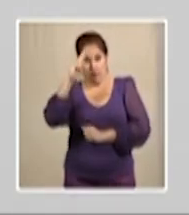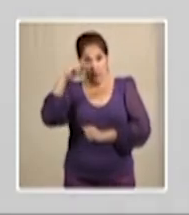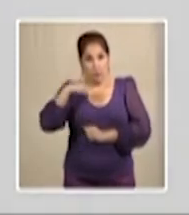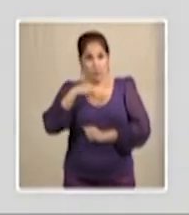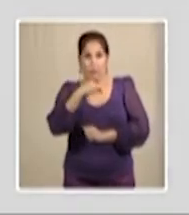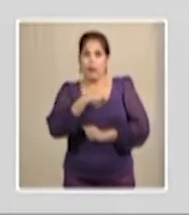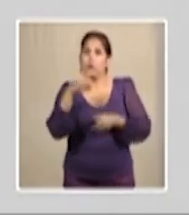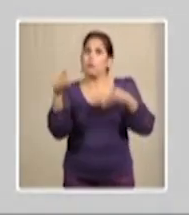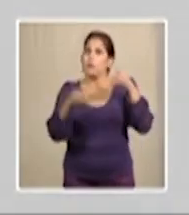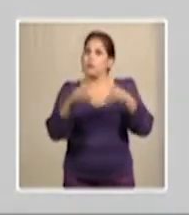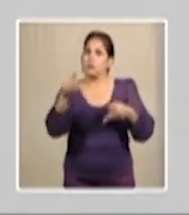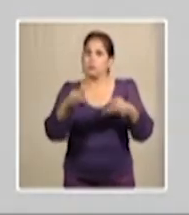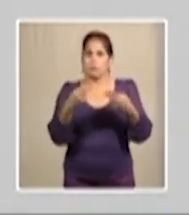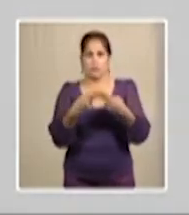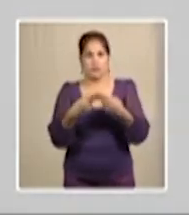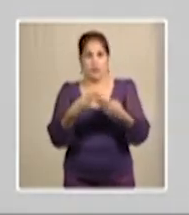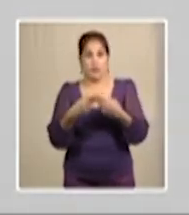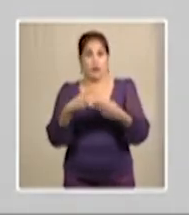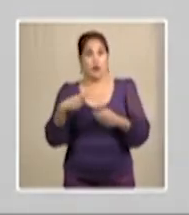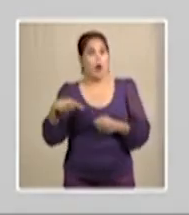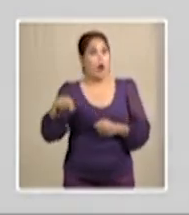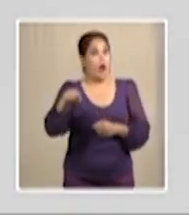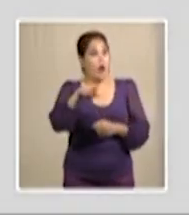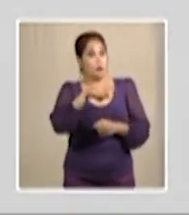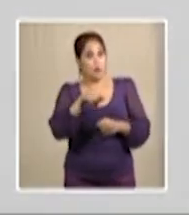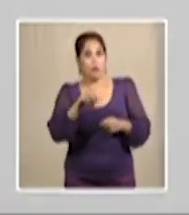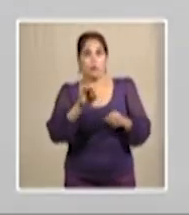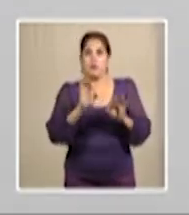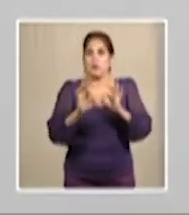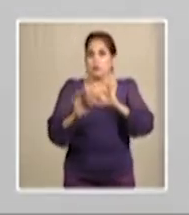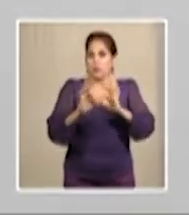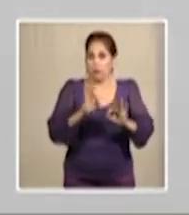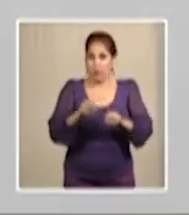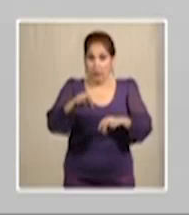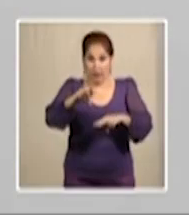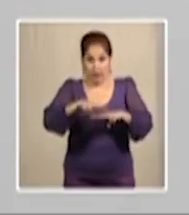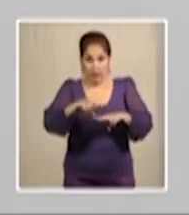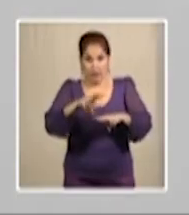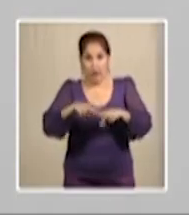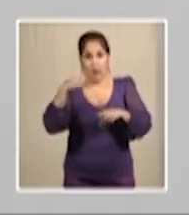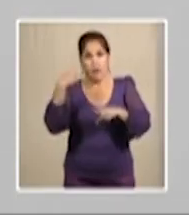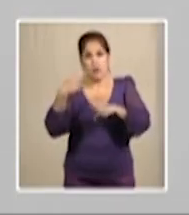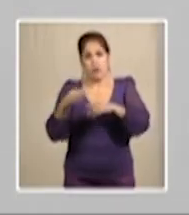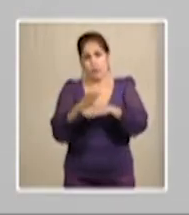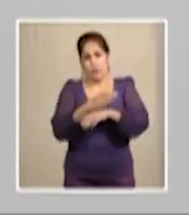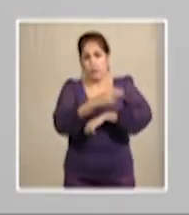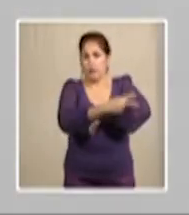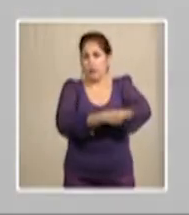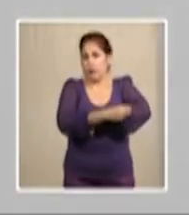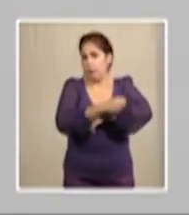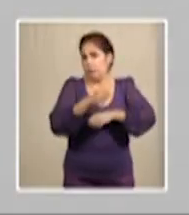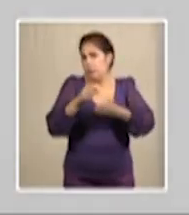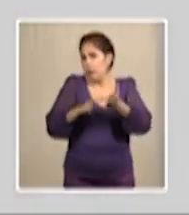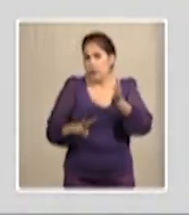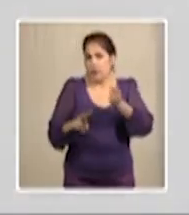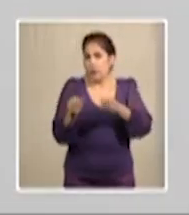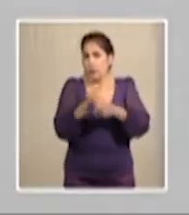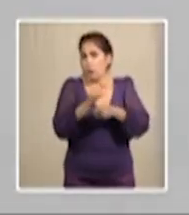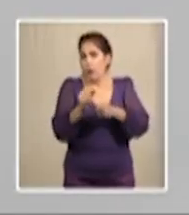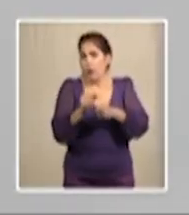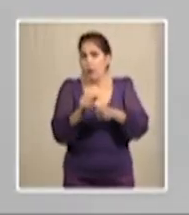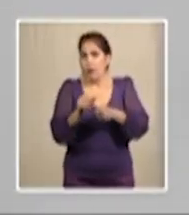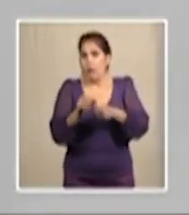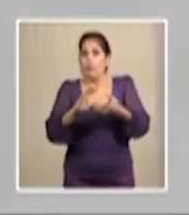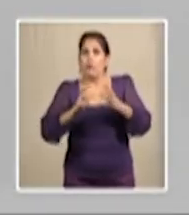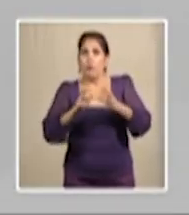en un total de 78 85 pruebas de las 339 que incluye el programa de los huevos los directivos del inder fueron